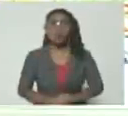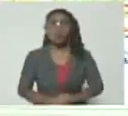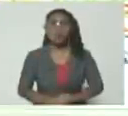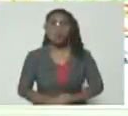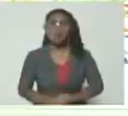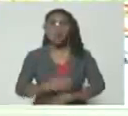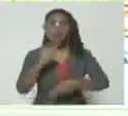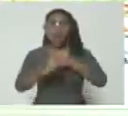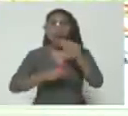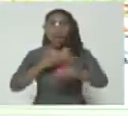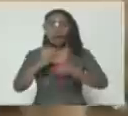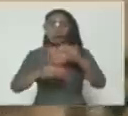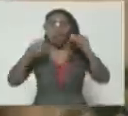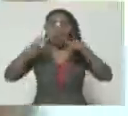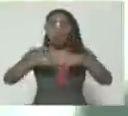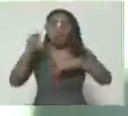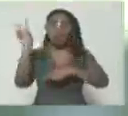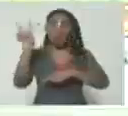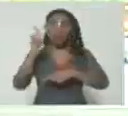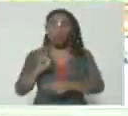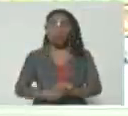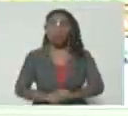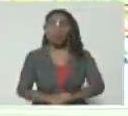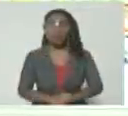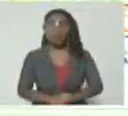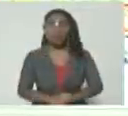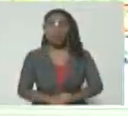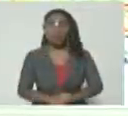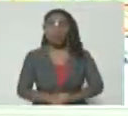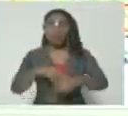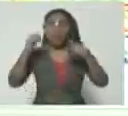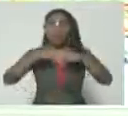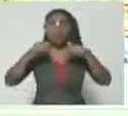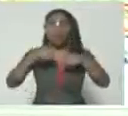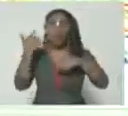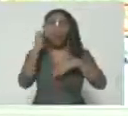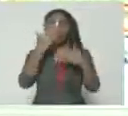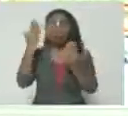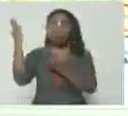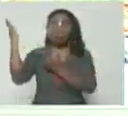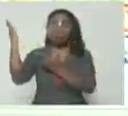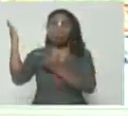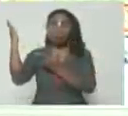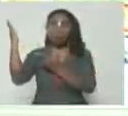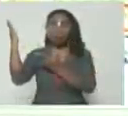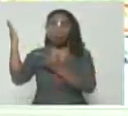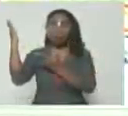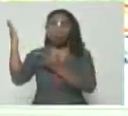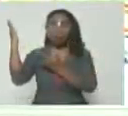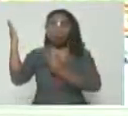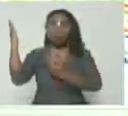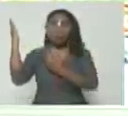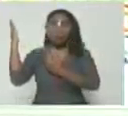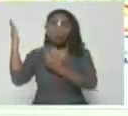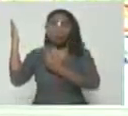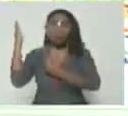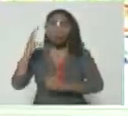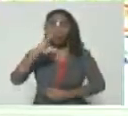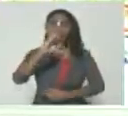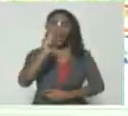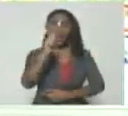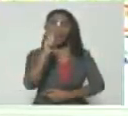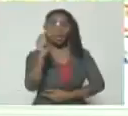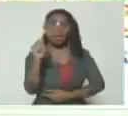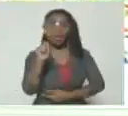in Venezuela. Aquí está. Y también está Cata Cacao, con